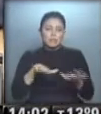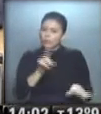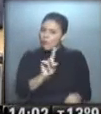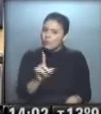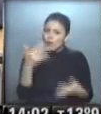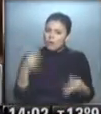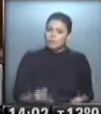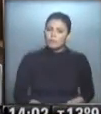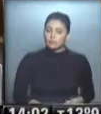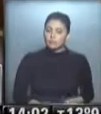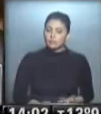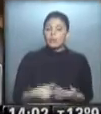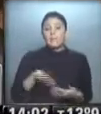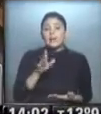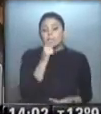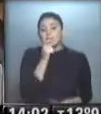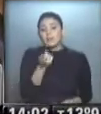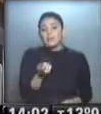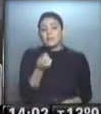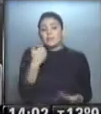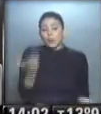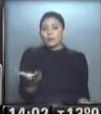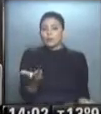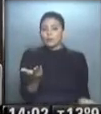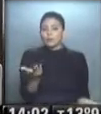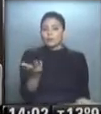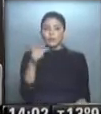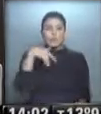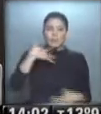y fundamentalmente cuando se trata nada más y nada menos